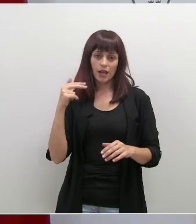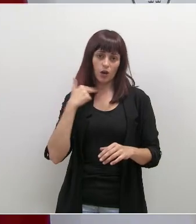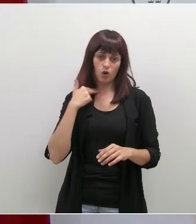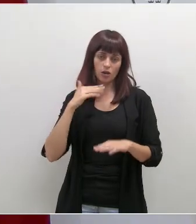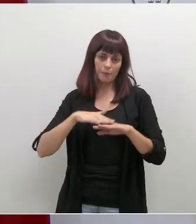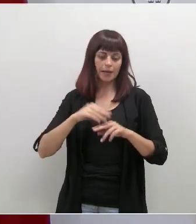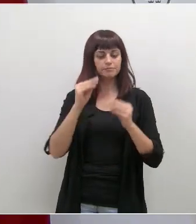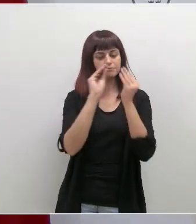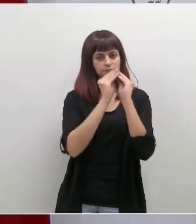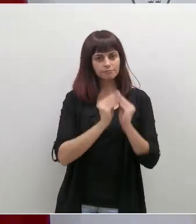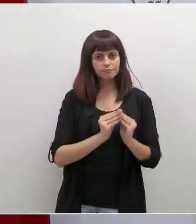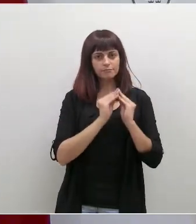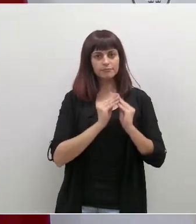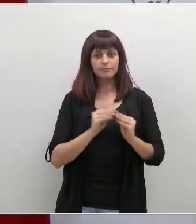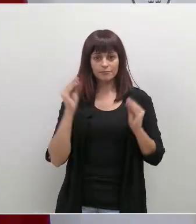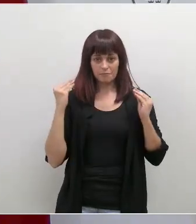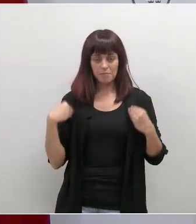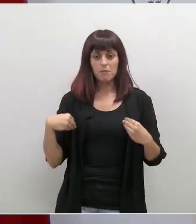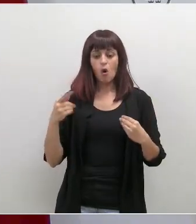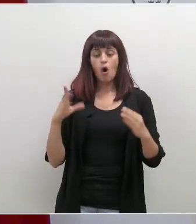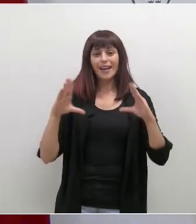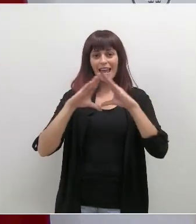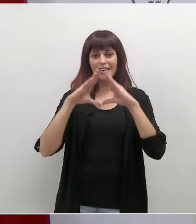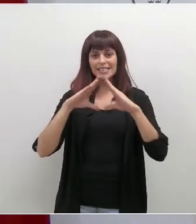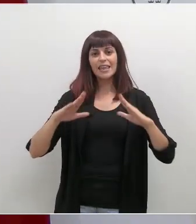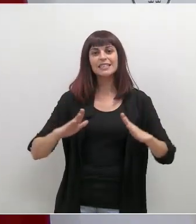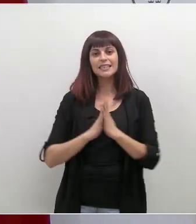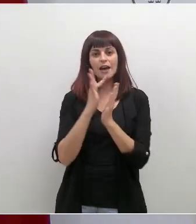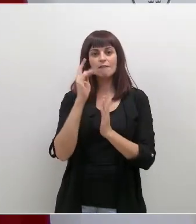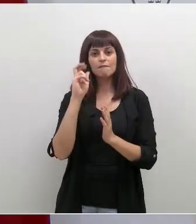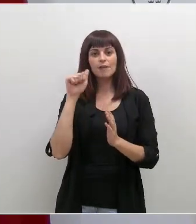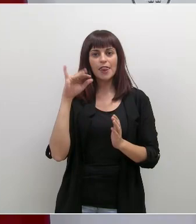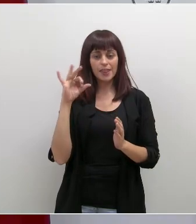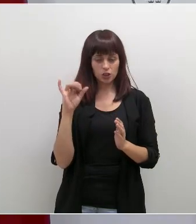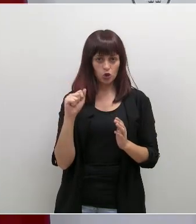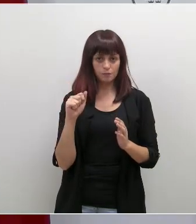histórico ubicado en el coro de la iglesia de San Francisco. Este inmueble